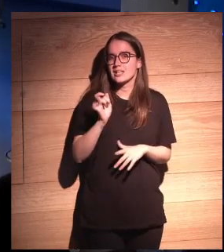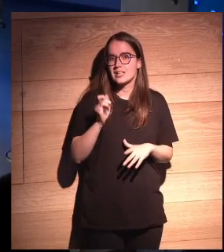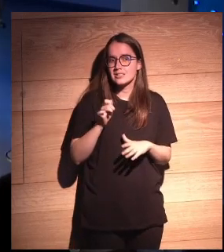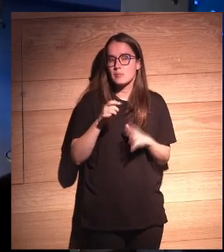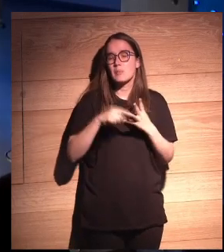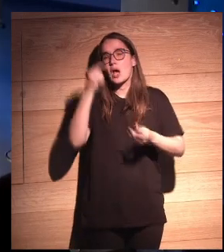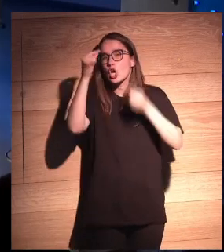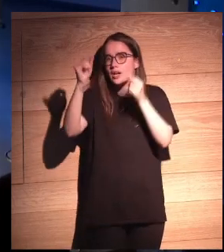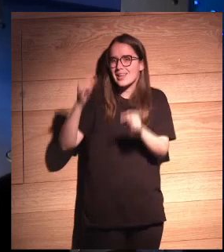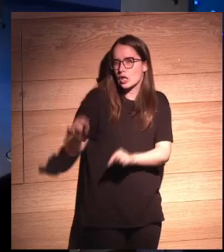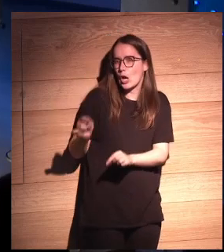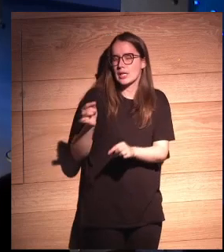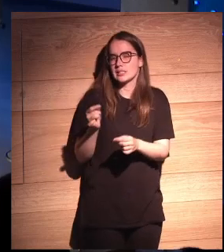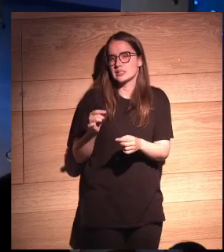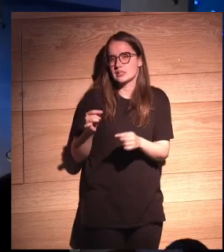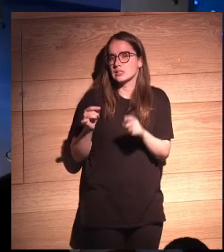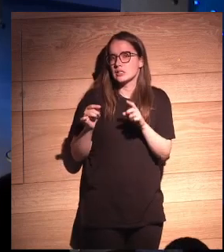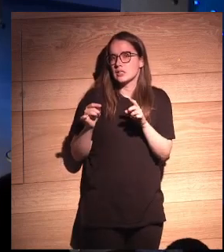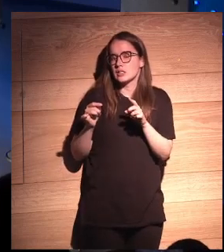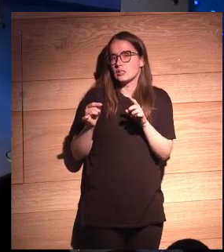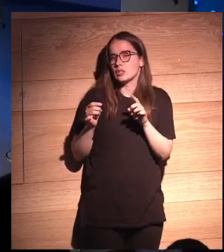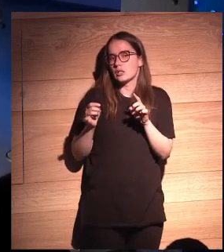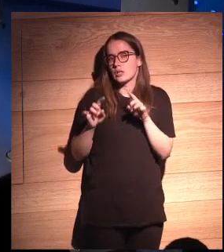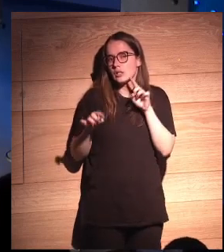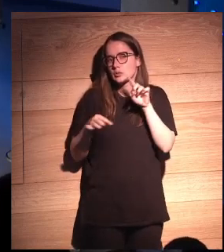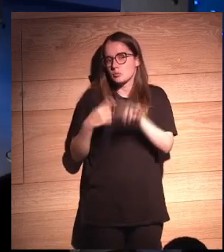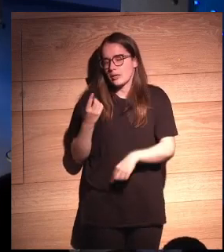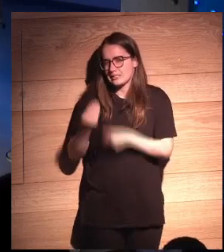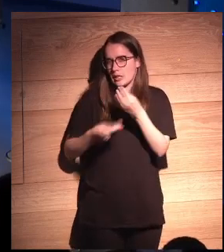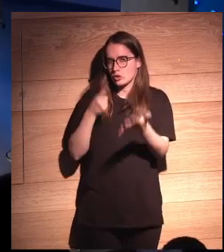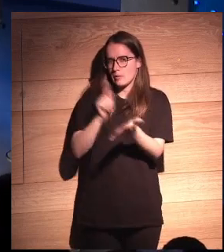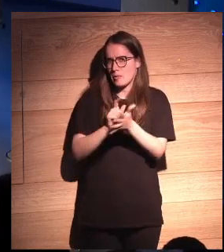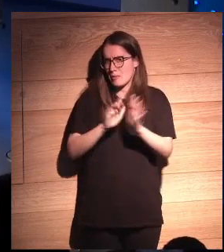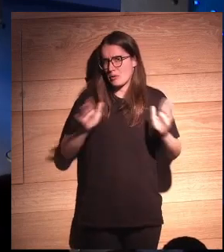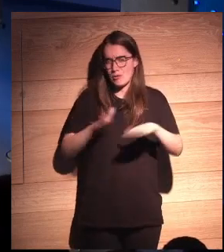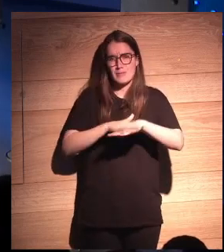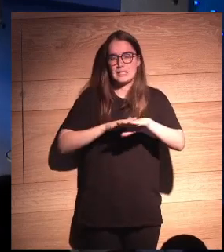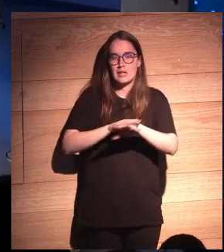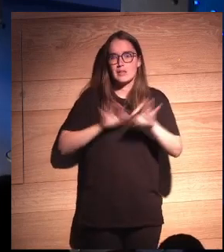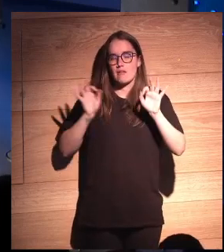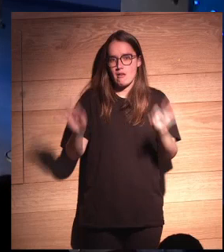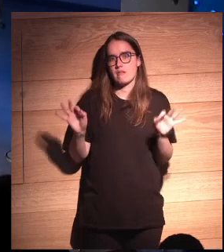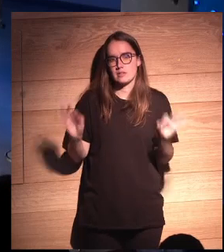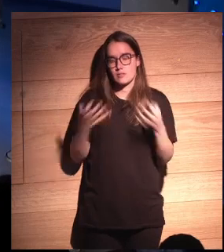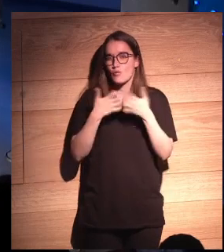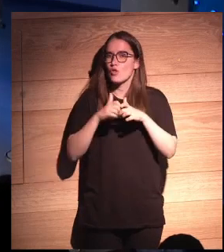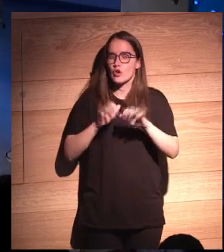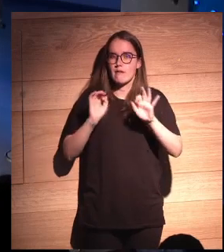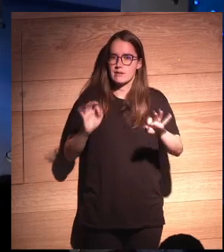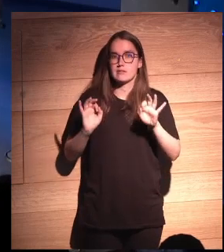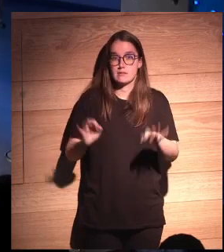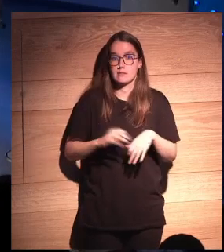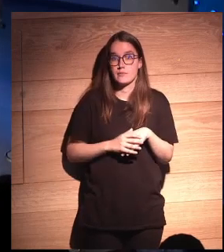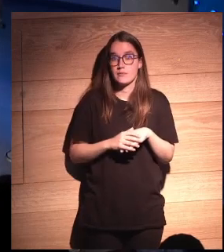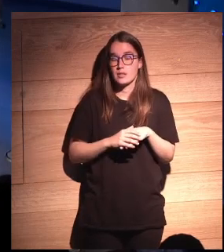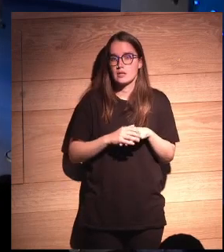parte hay correcciones y esto se vuelve un pequeño loop. Pero básicamente eso es así funciona de esta manera.